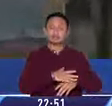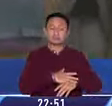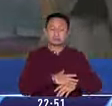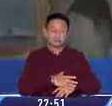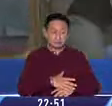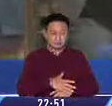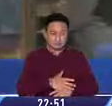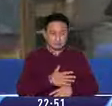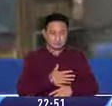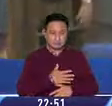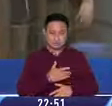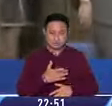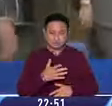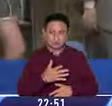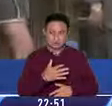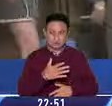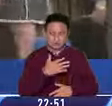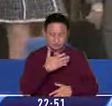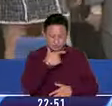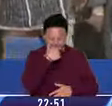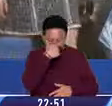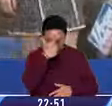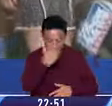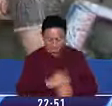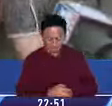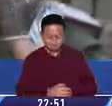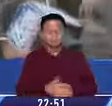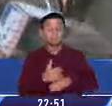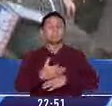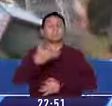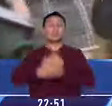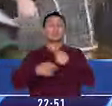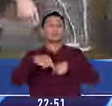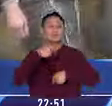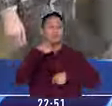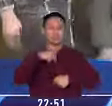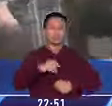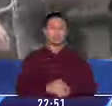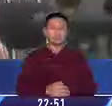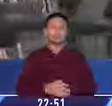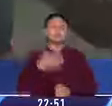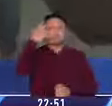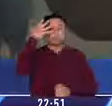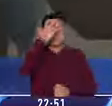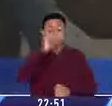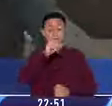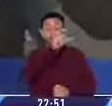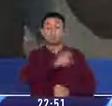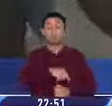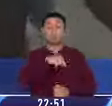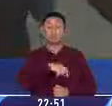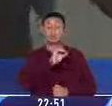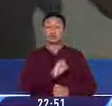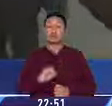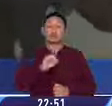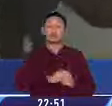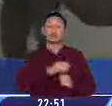ella misma por lo sucedido. El jurado determinó además que Trump difamó a la víctima en octubre